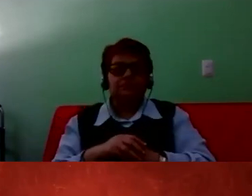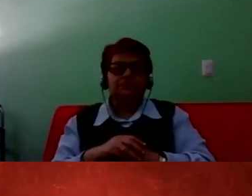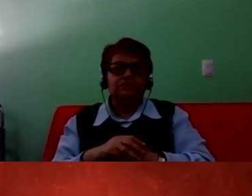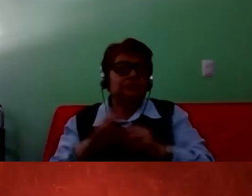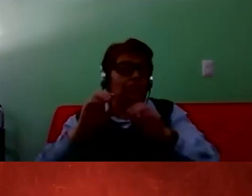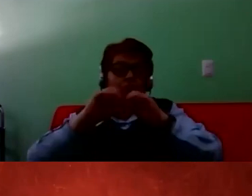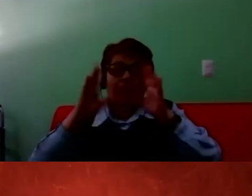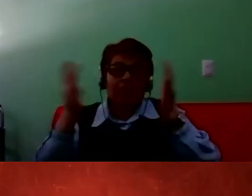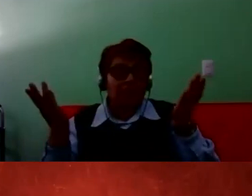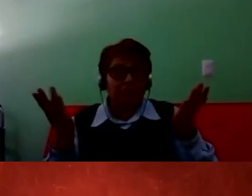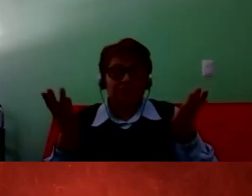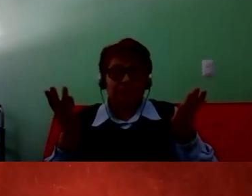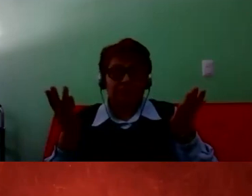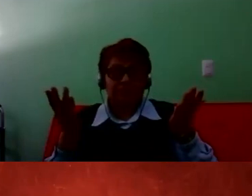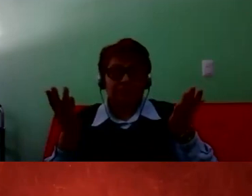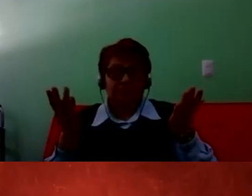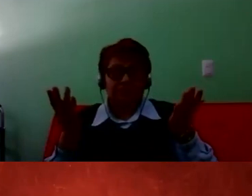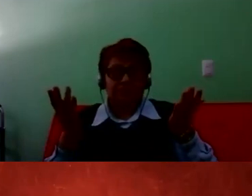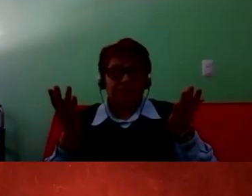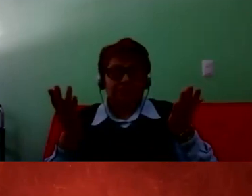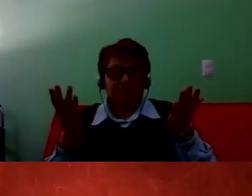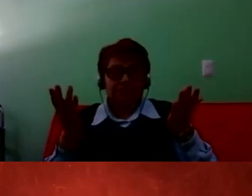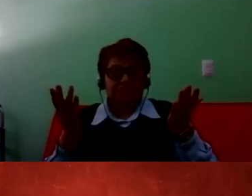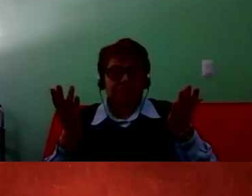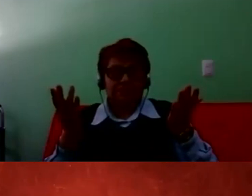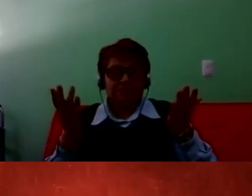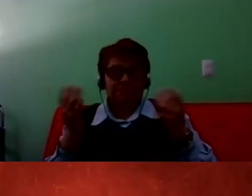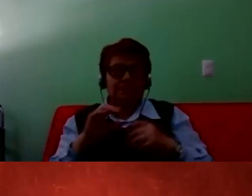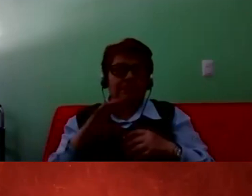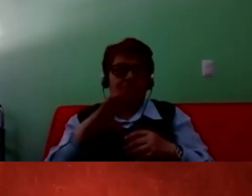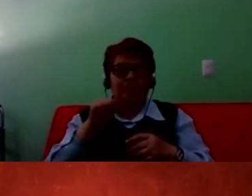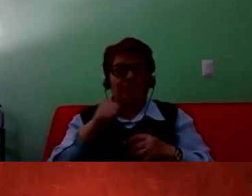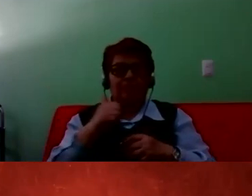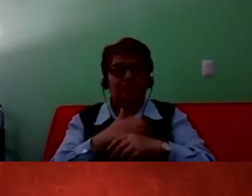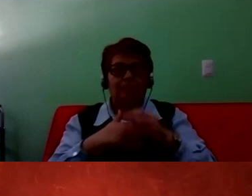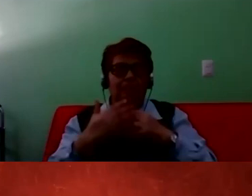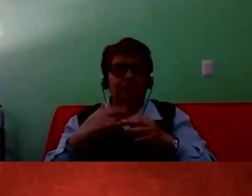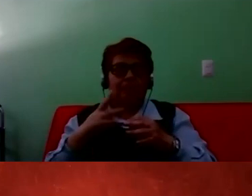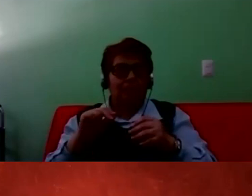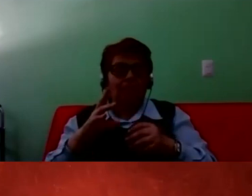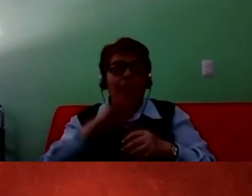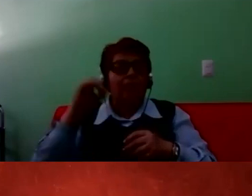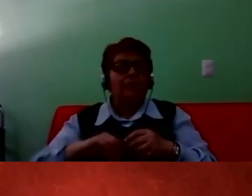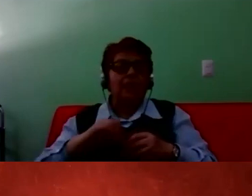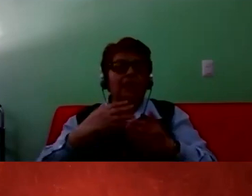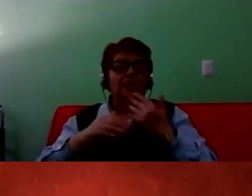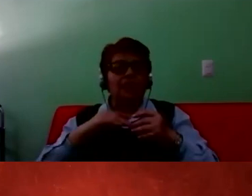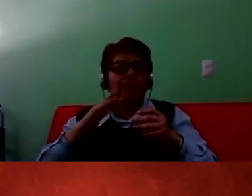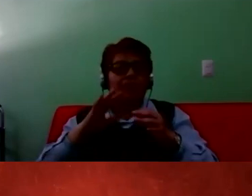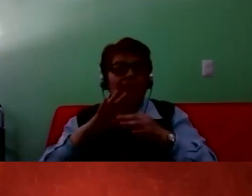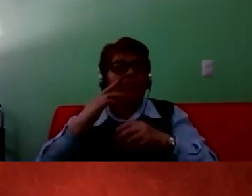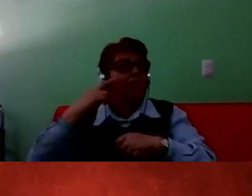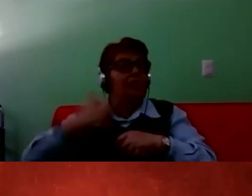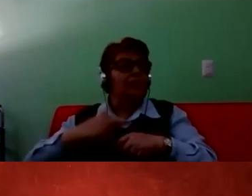claro, ¿no? Entonces, hay otra cosa que me preocupa, es que no se establece la obligación de señalar un